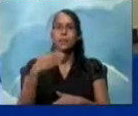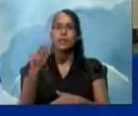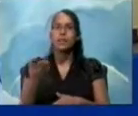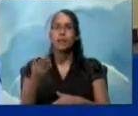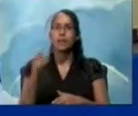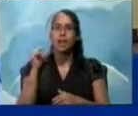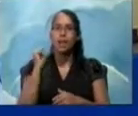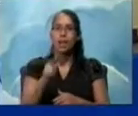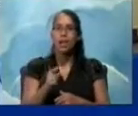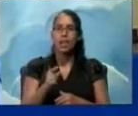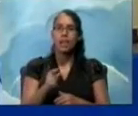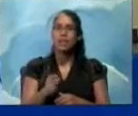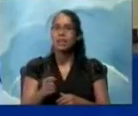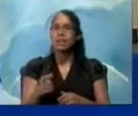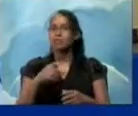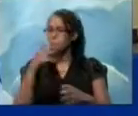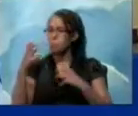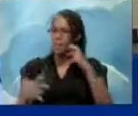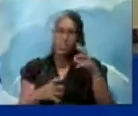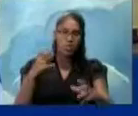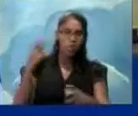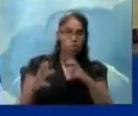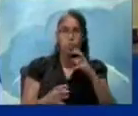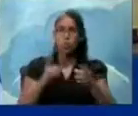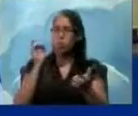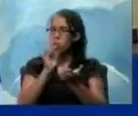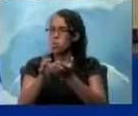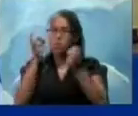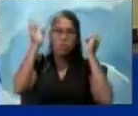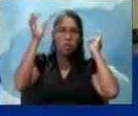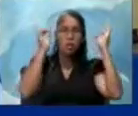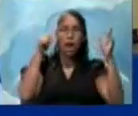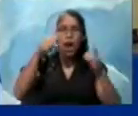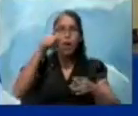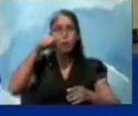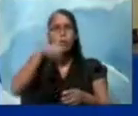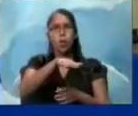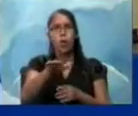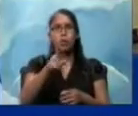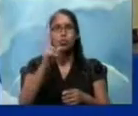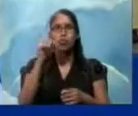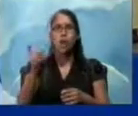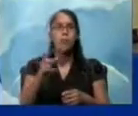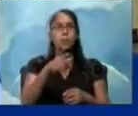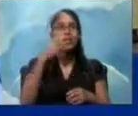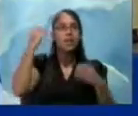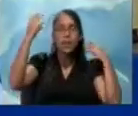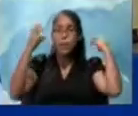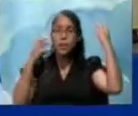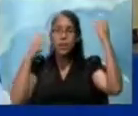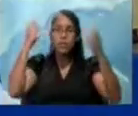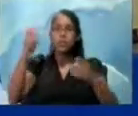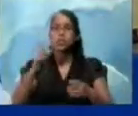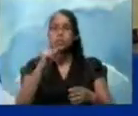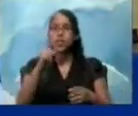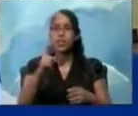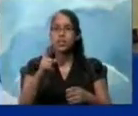él perturba al pueblo. Una persona que perturba es